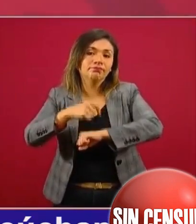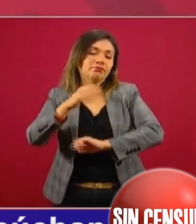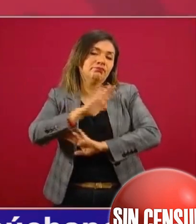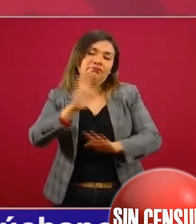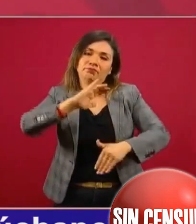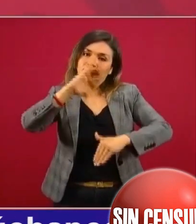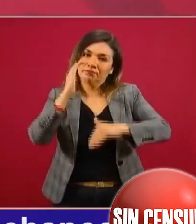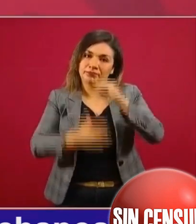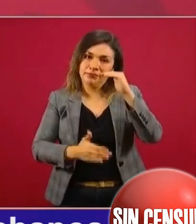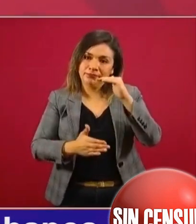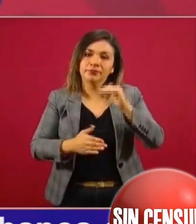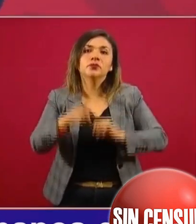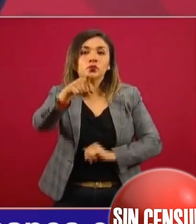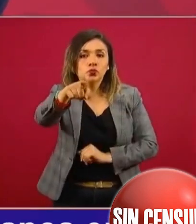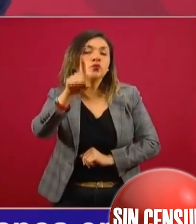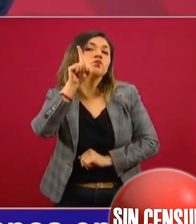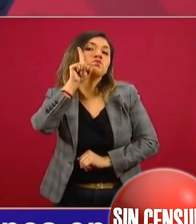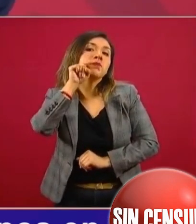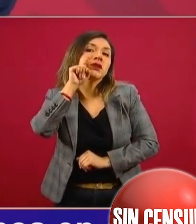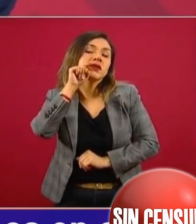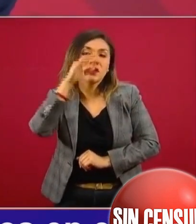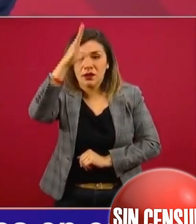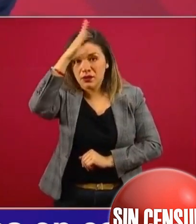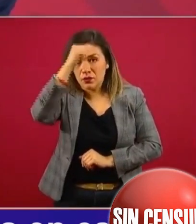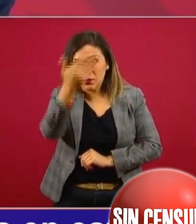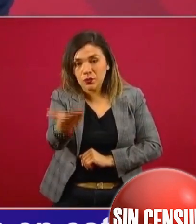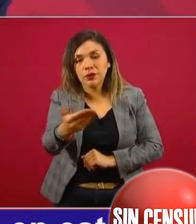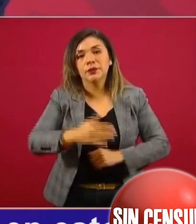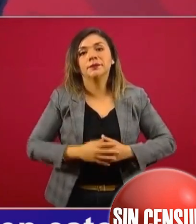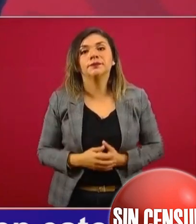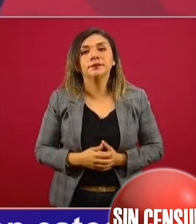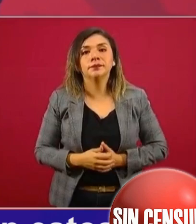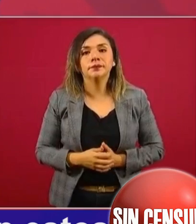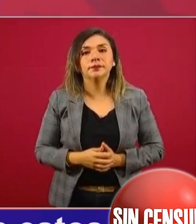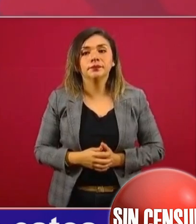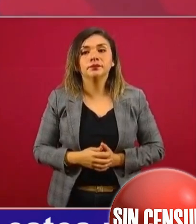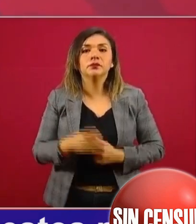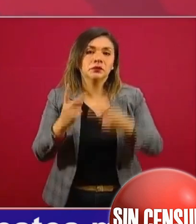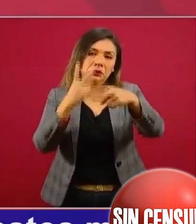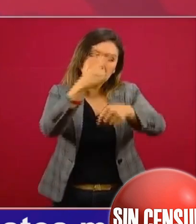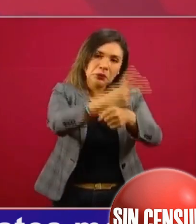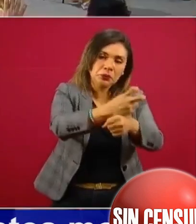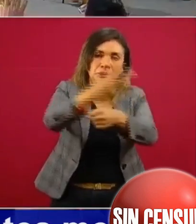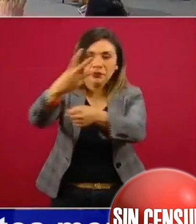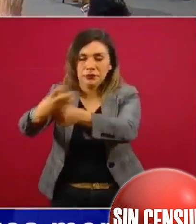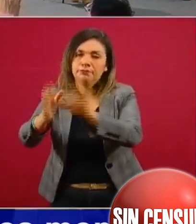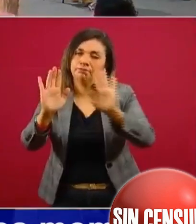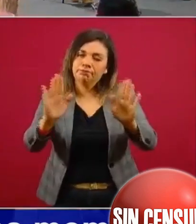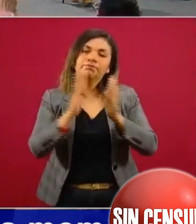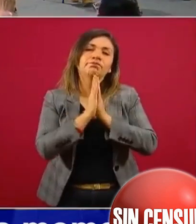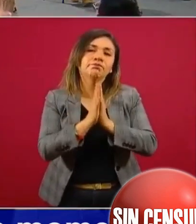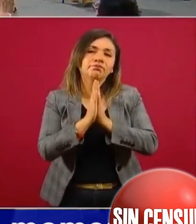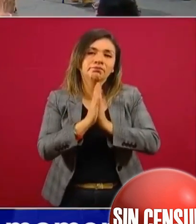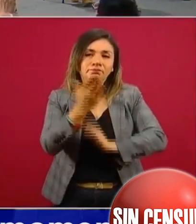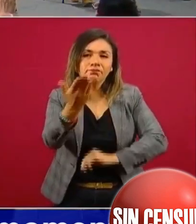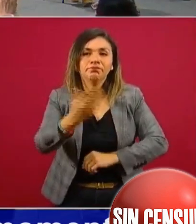Mañana, quedas mañana tú, ¿sí? Mañana, 2, 3, por favor,